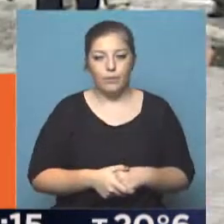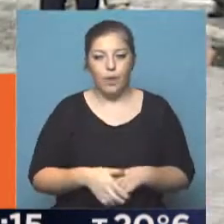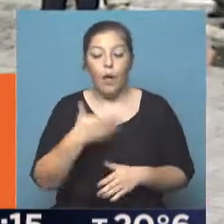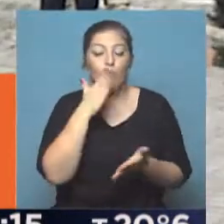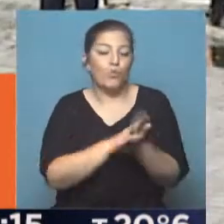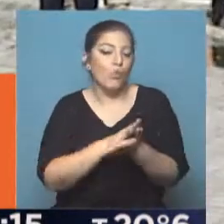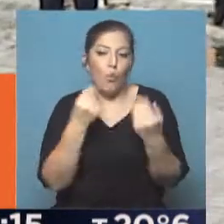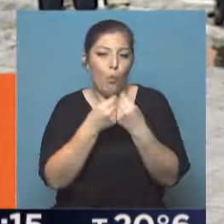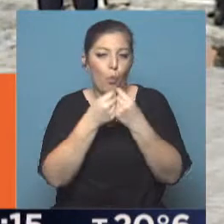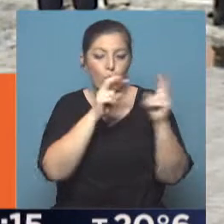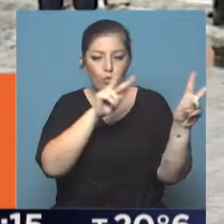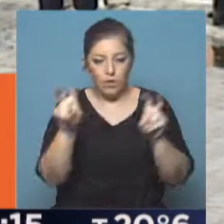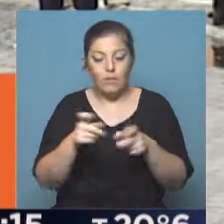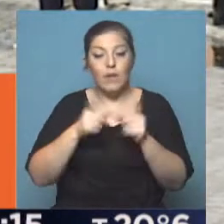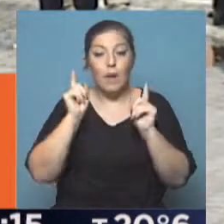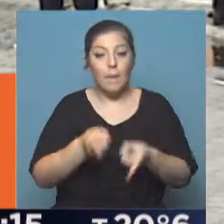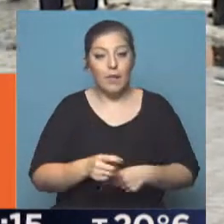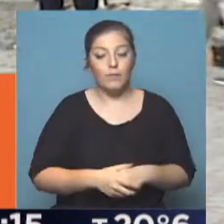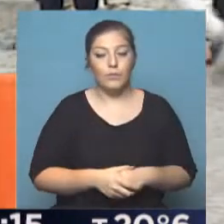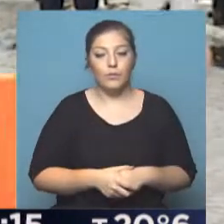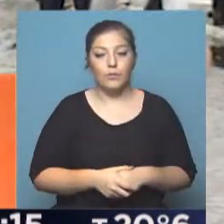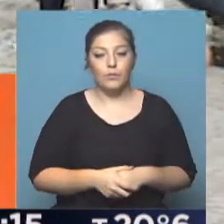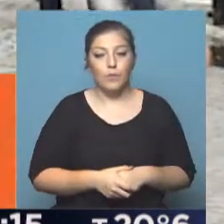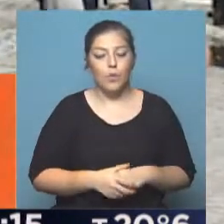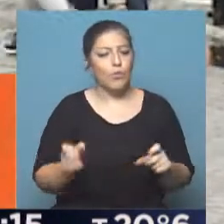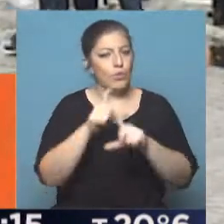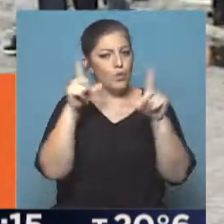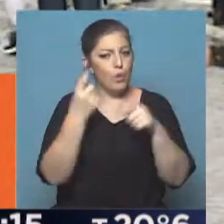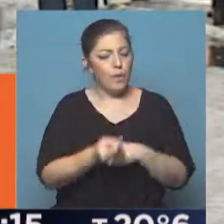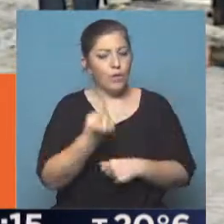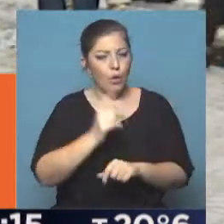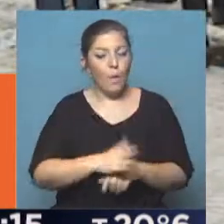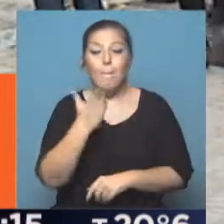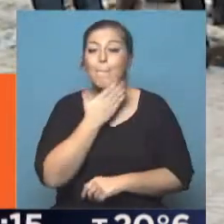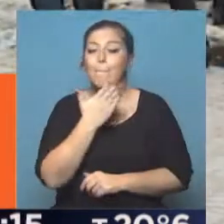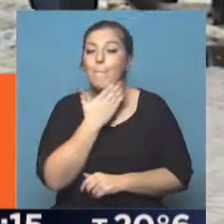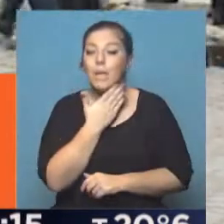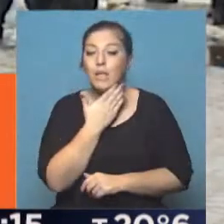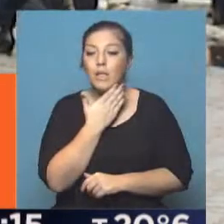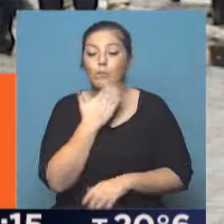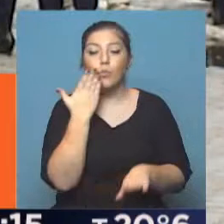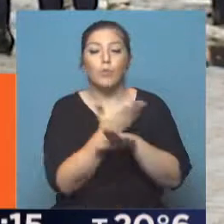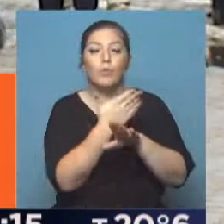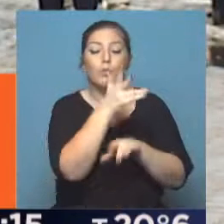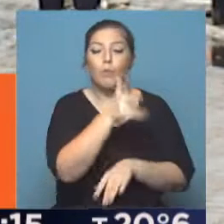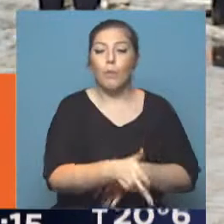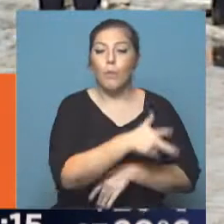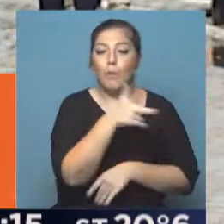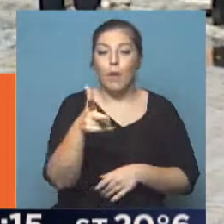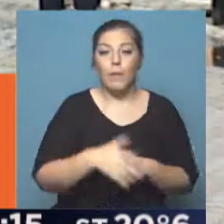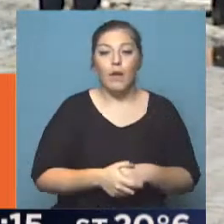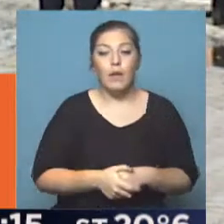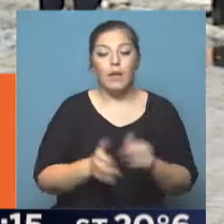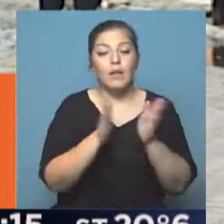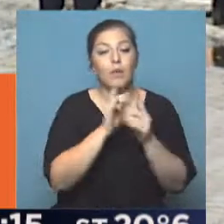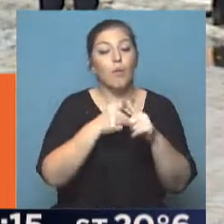muchísimos temas, incluso uno que llamó la atención. Mauricio Macri le pidió al Papa que rece por